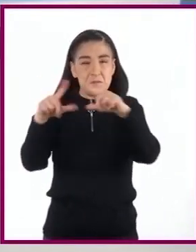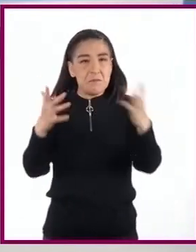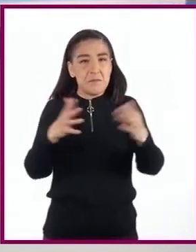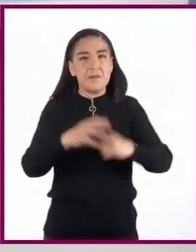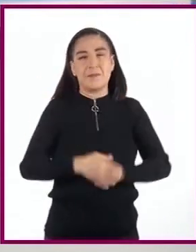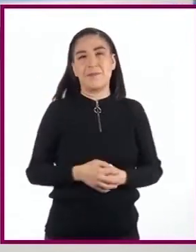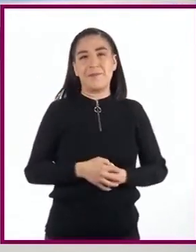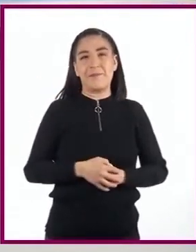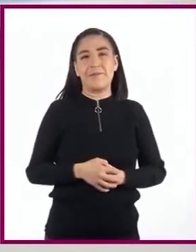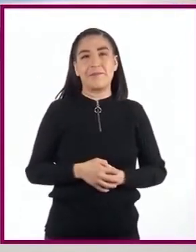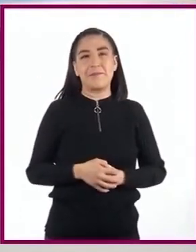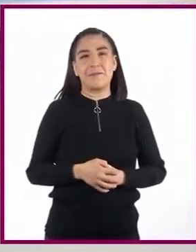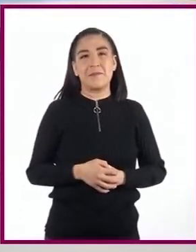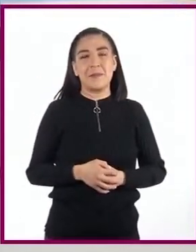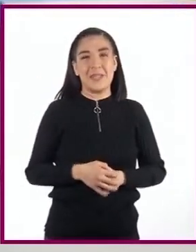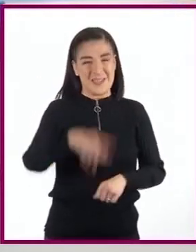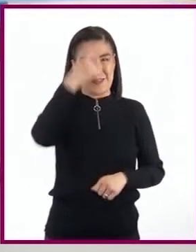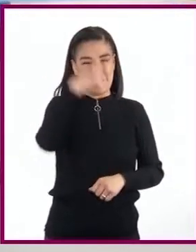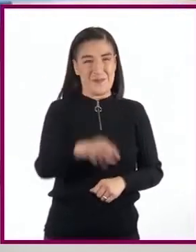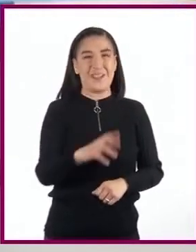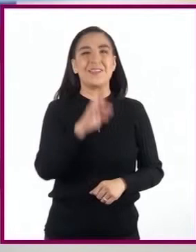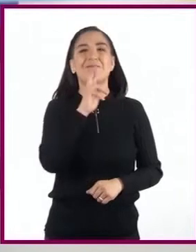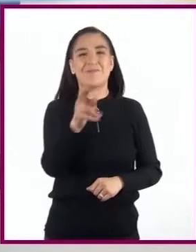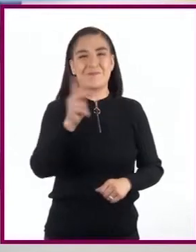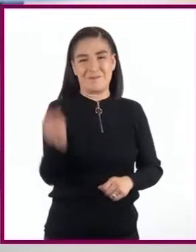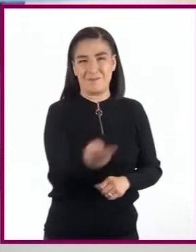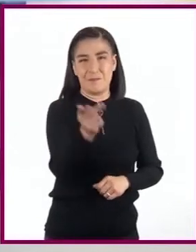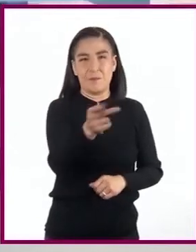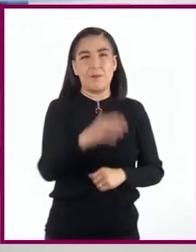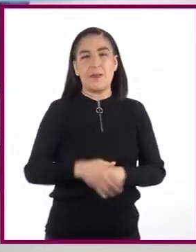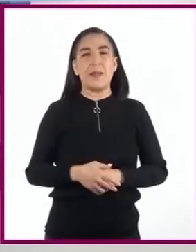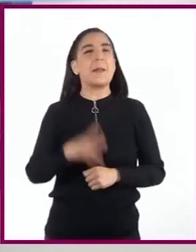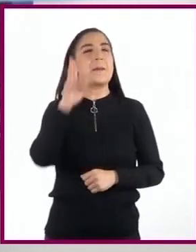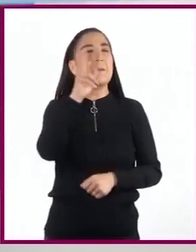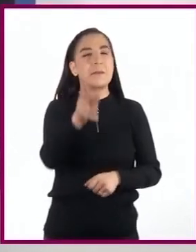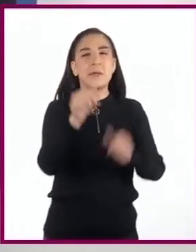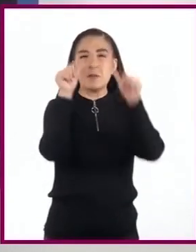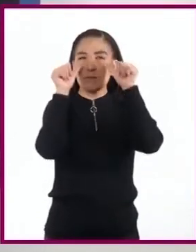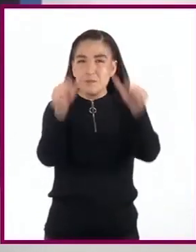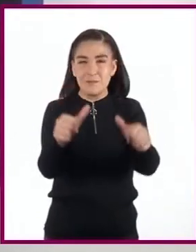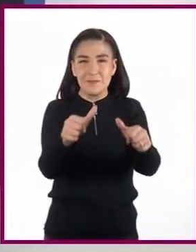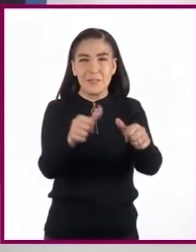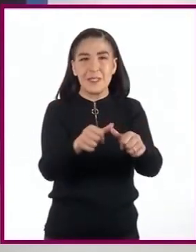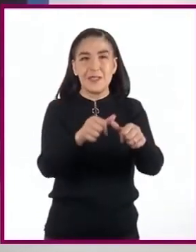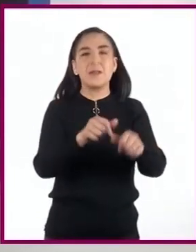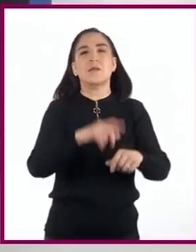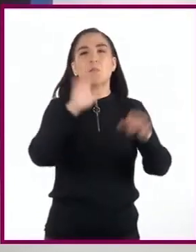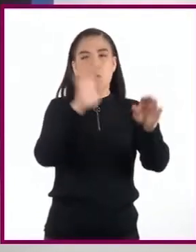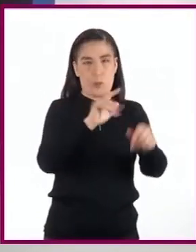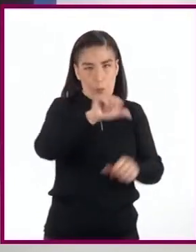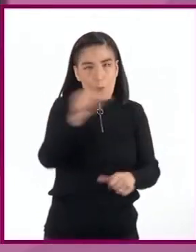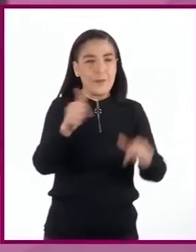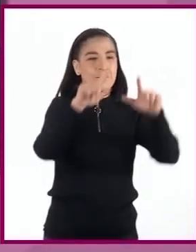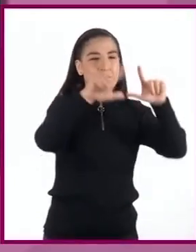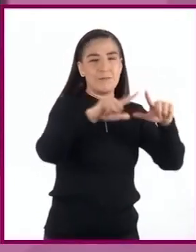Para responder la pregunta, observemos con atención la siguiente pareja de triángulos.